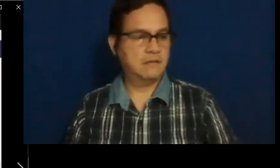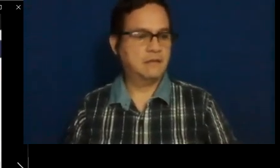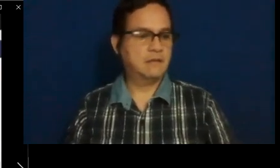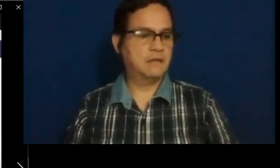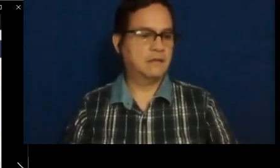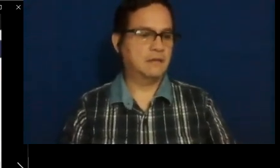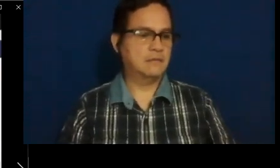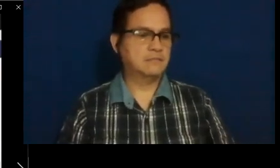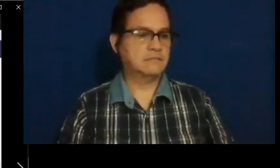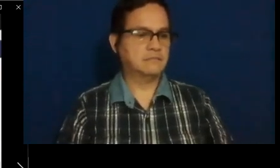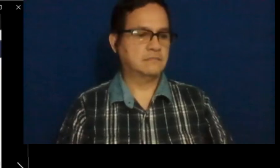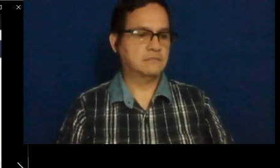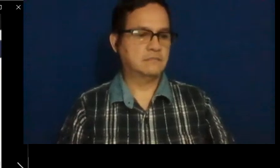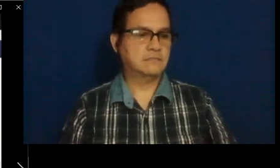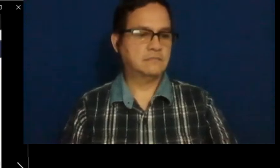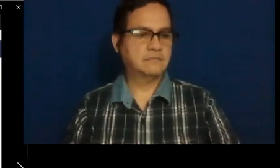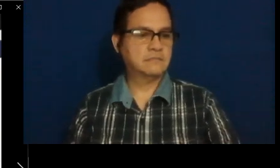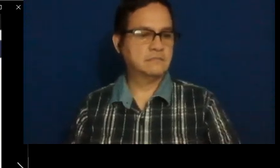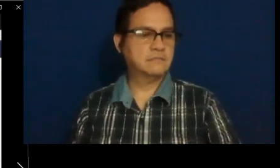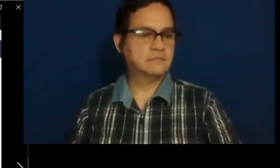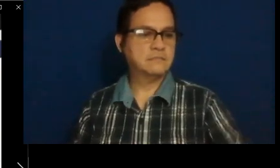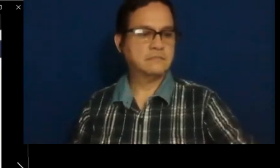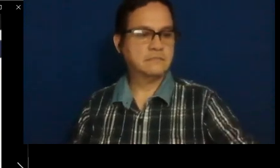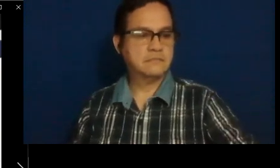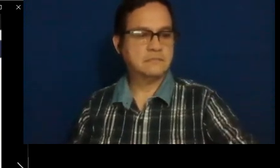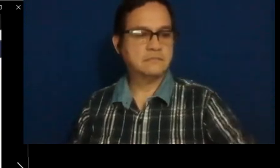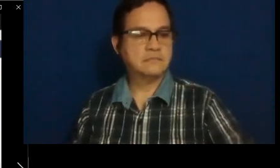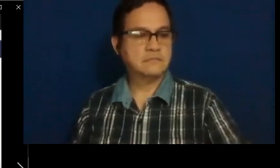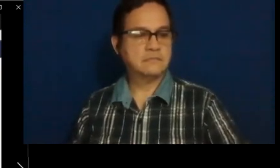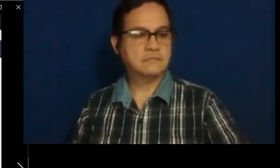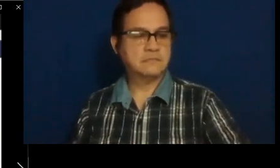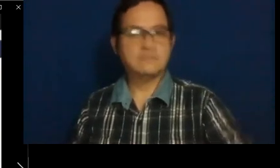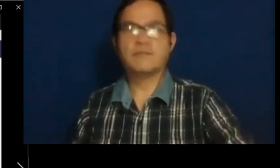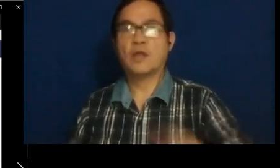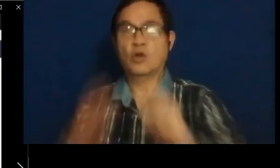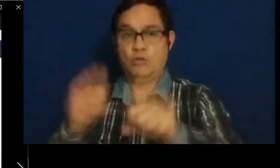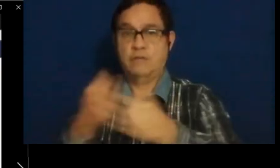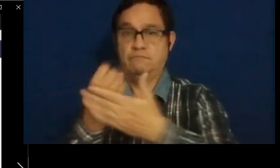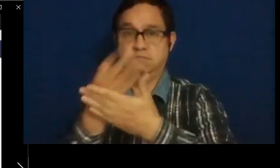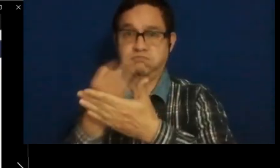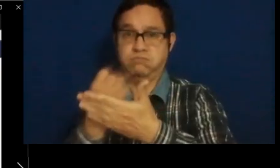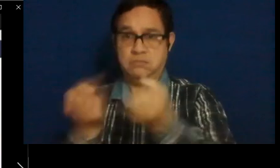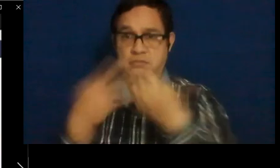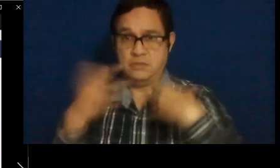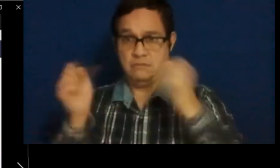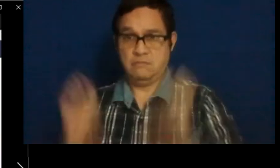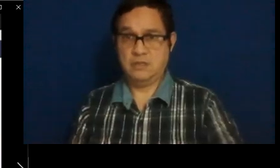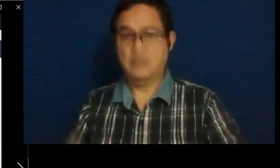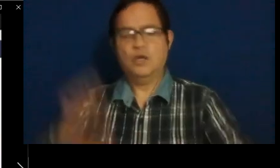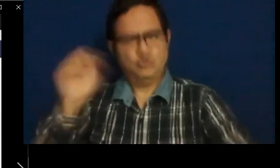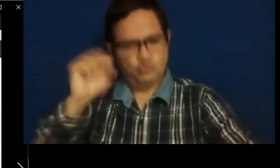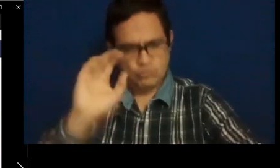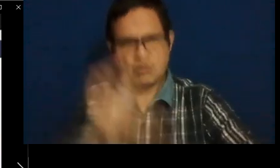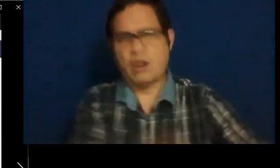Profe, una pregunta, ¿usted nos podría compartir las diapositivas? Sí, claro, sí, no hay ningún problema. Si quieres, pues es que